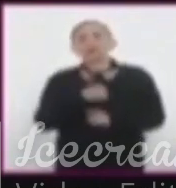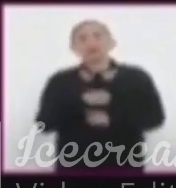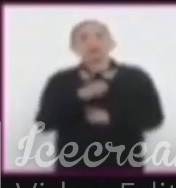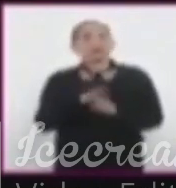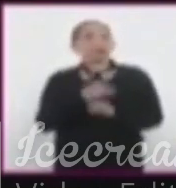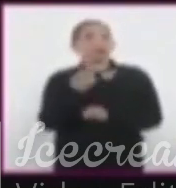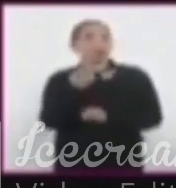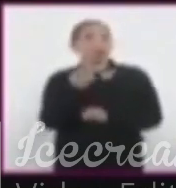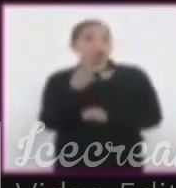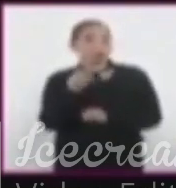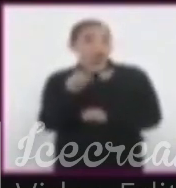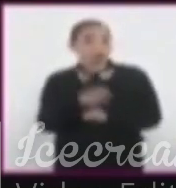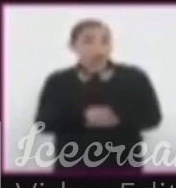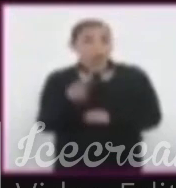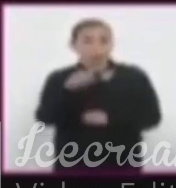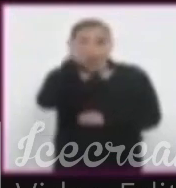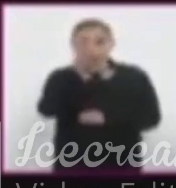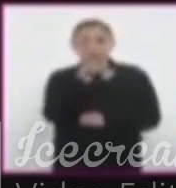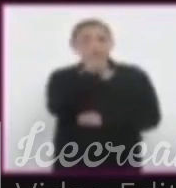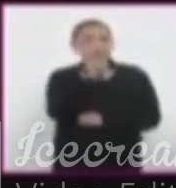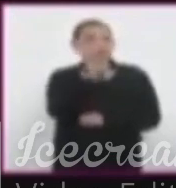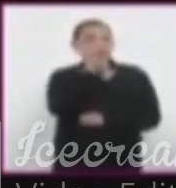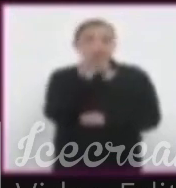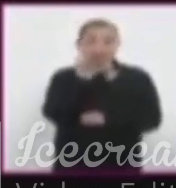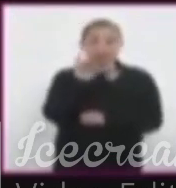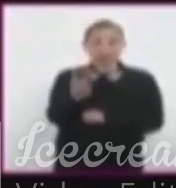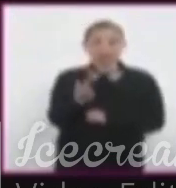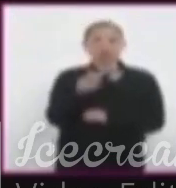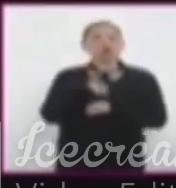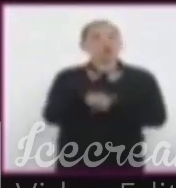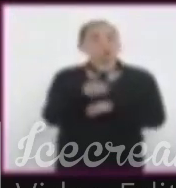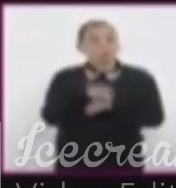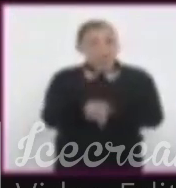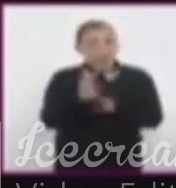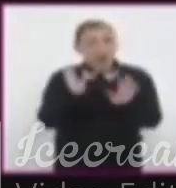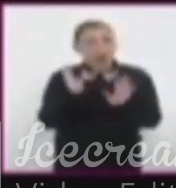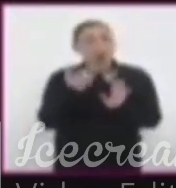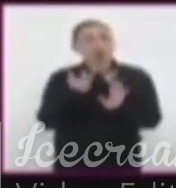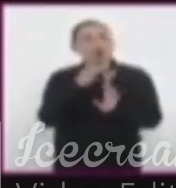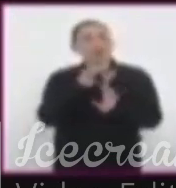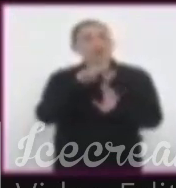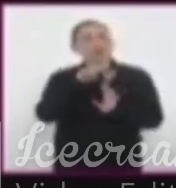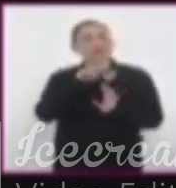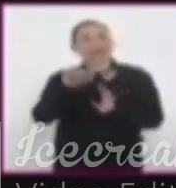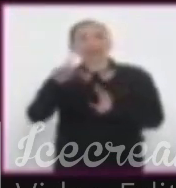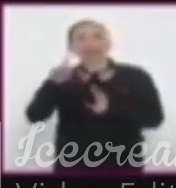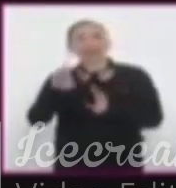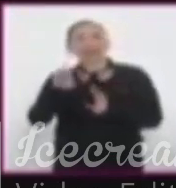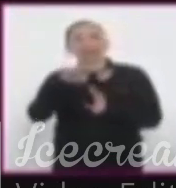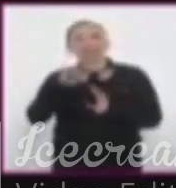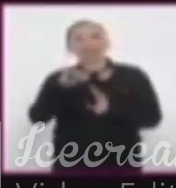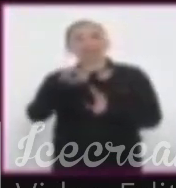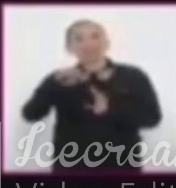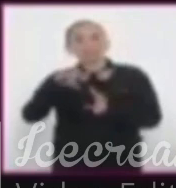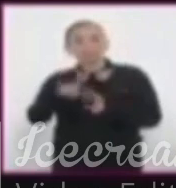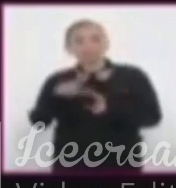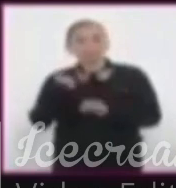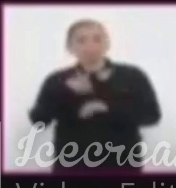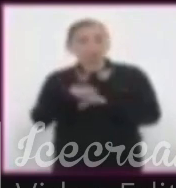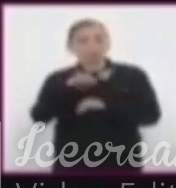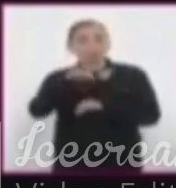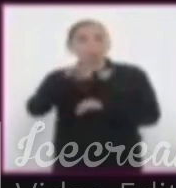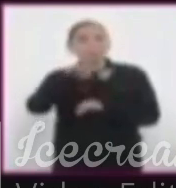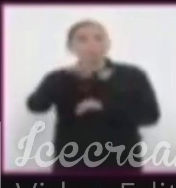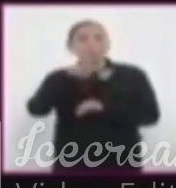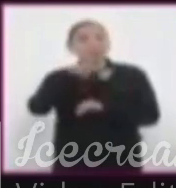hemos expresado como porcentaje. Lo hemos expresado sí como un número, una parte entera y una decimal. Esto podrías verlo como un número mixto,